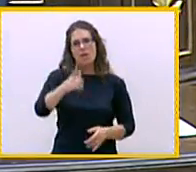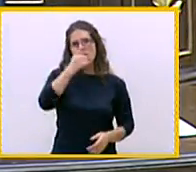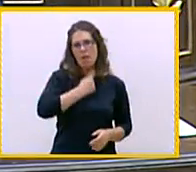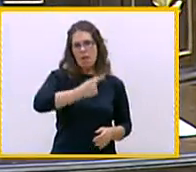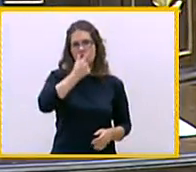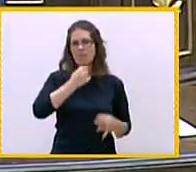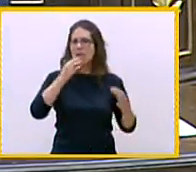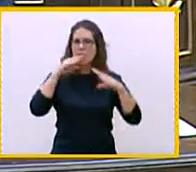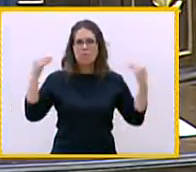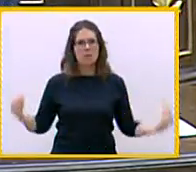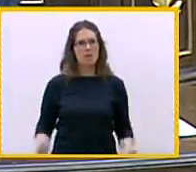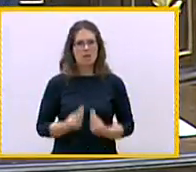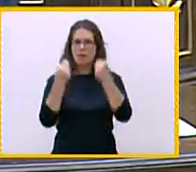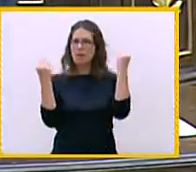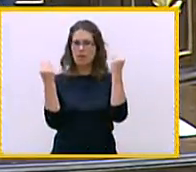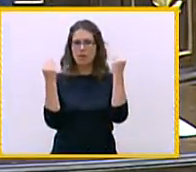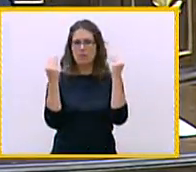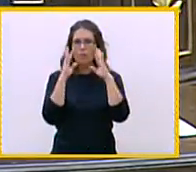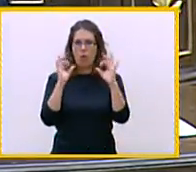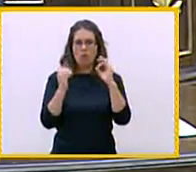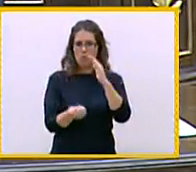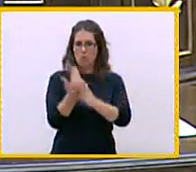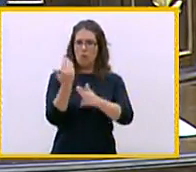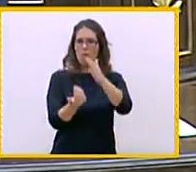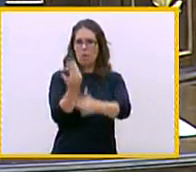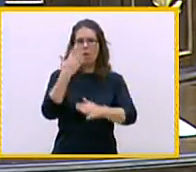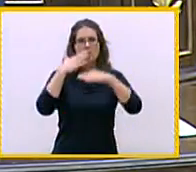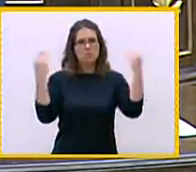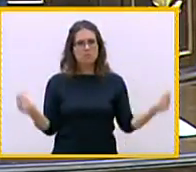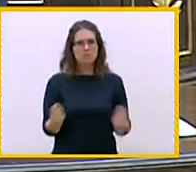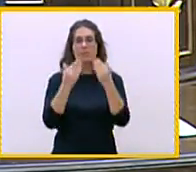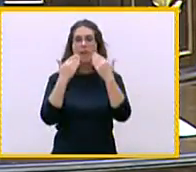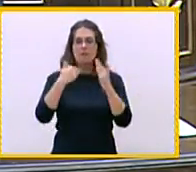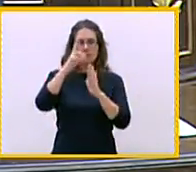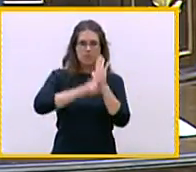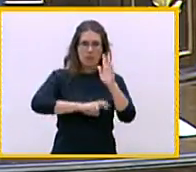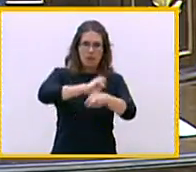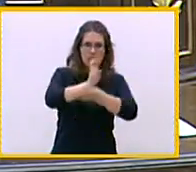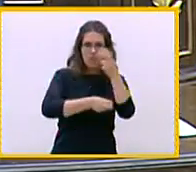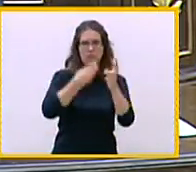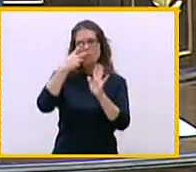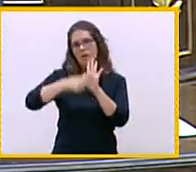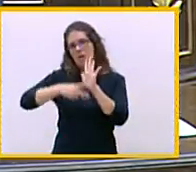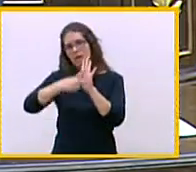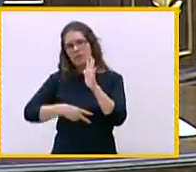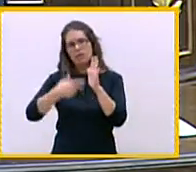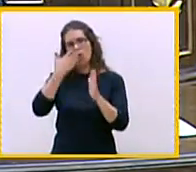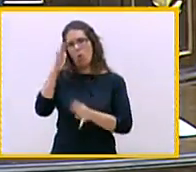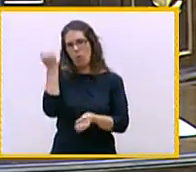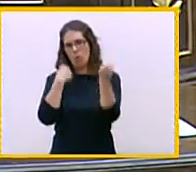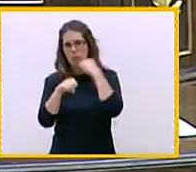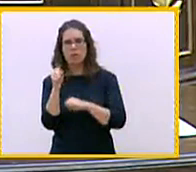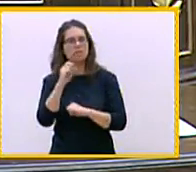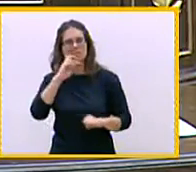día a día y debemos seguir haciéndolo con reformas normativas y de conductas democráticas. Y nuestra responsabilidad es